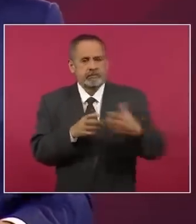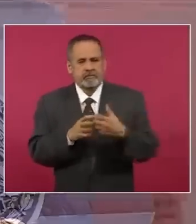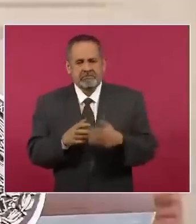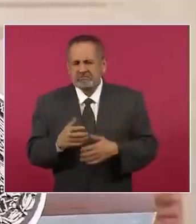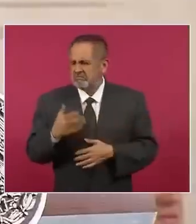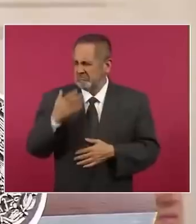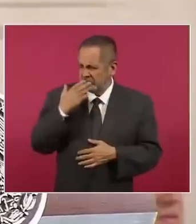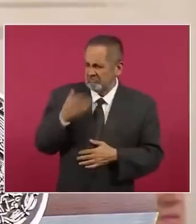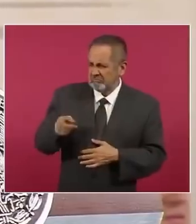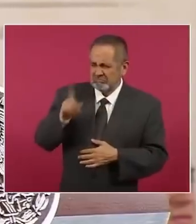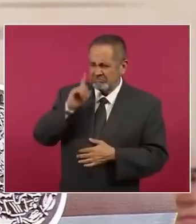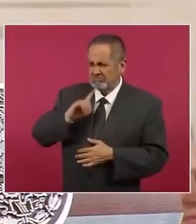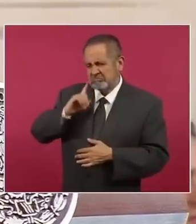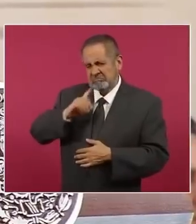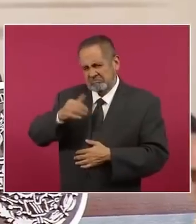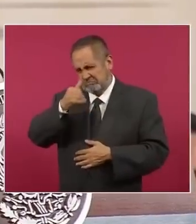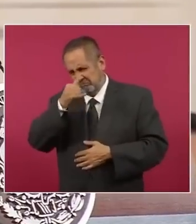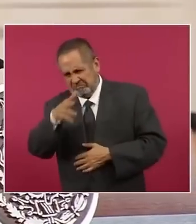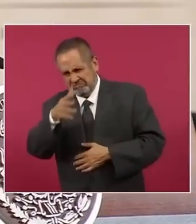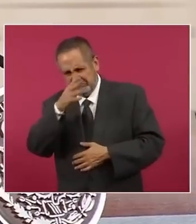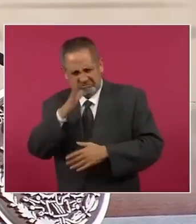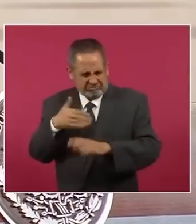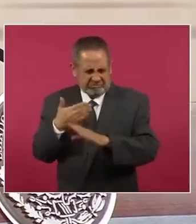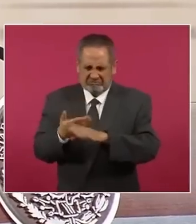¡bravo! ¿Sí?